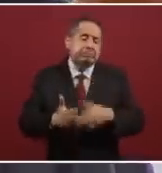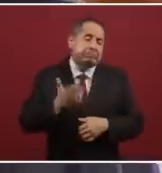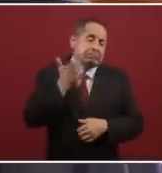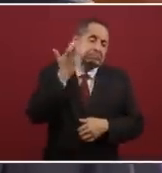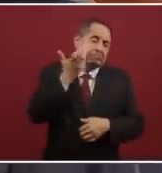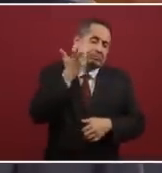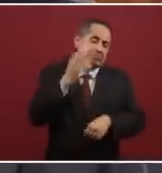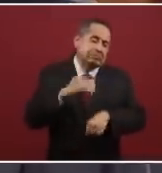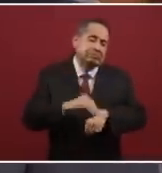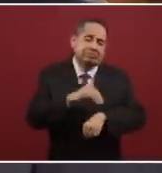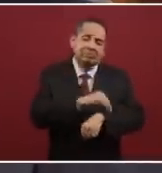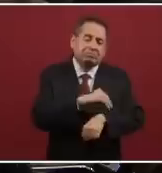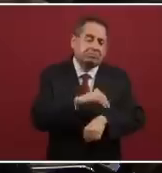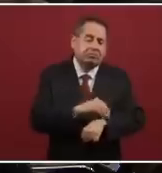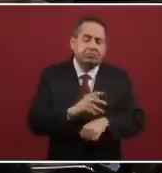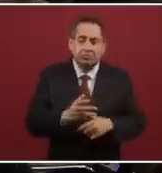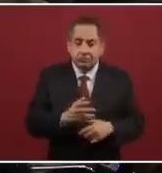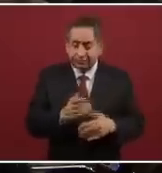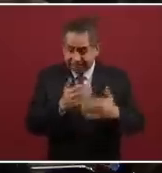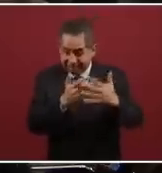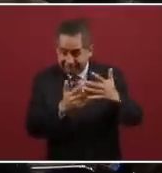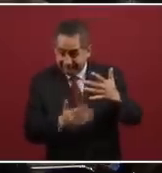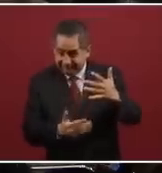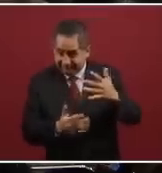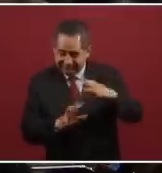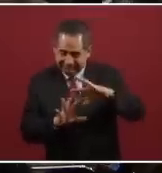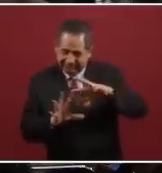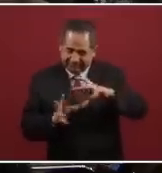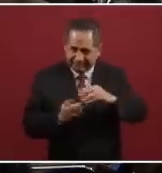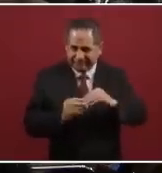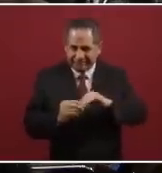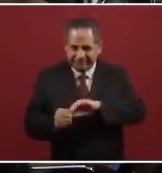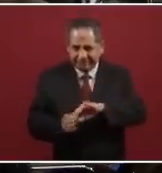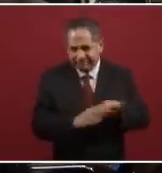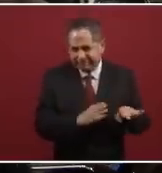Entonces, todo eso lo vamos a ir